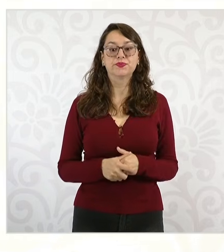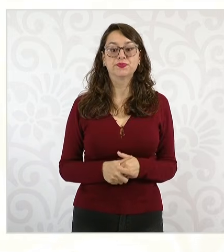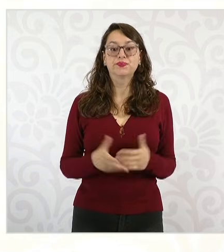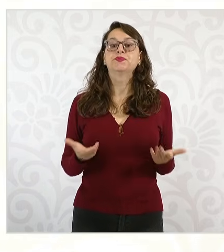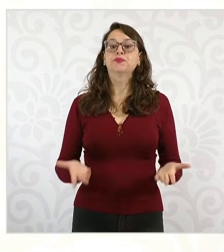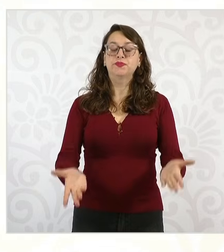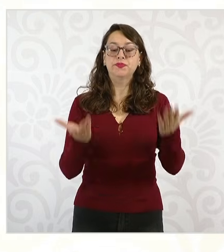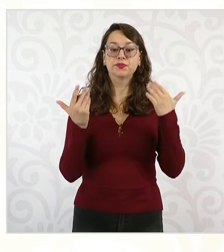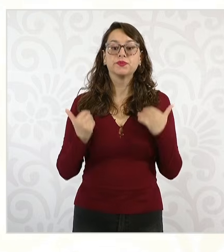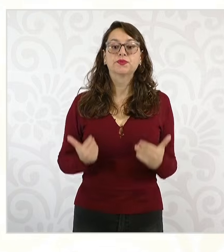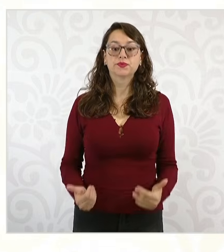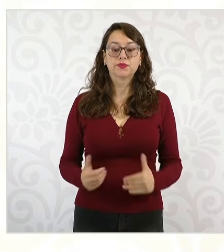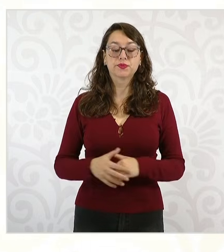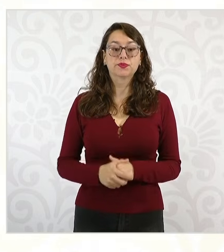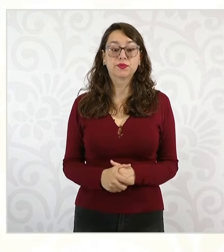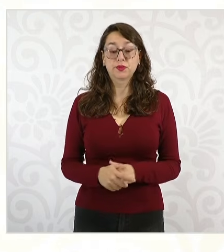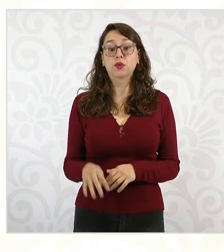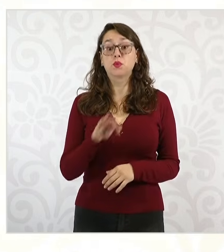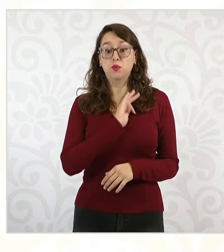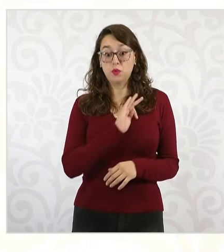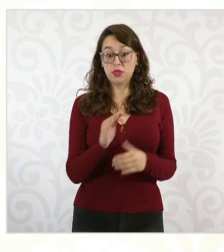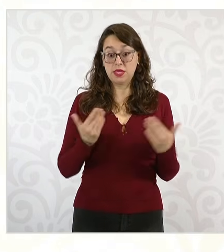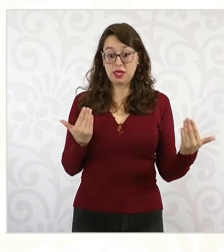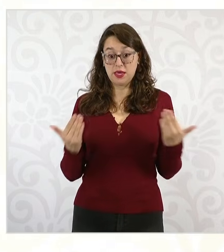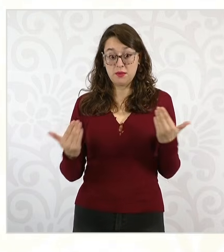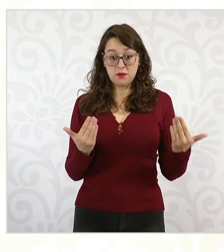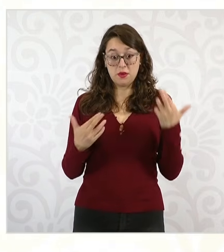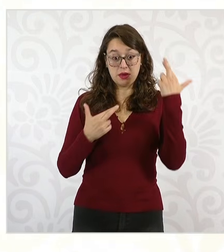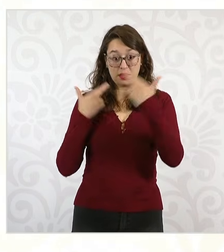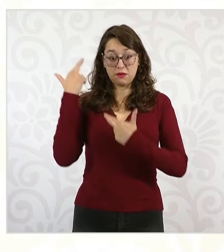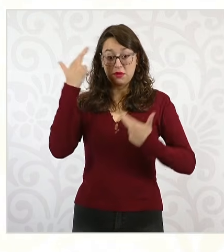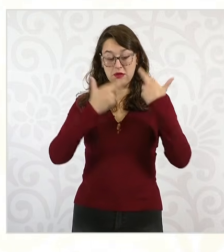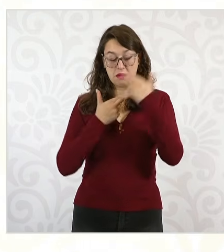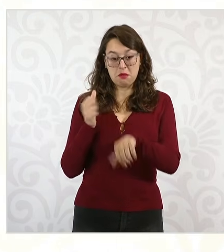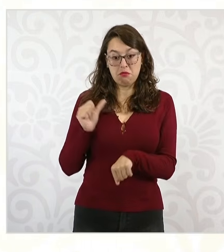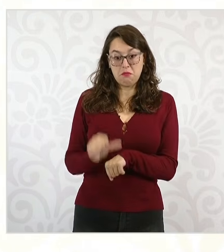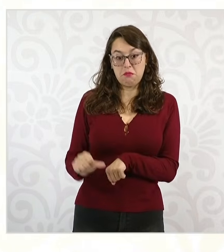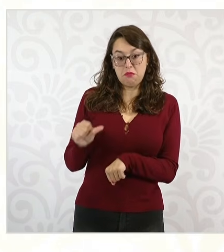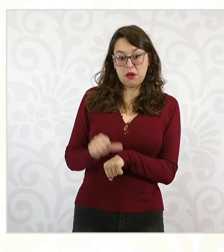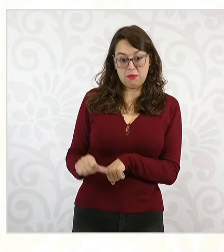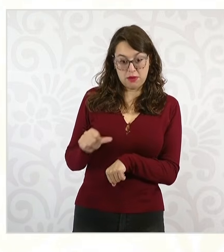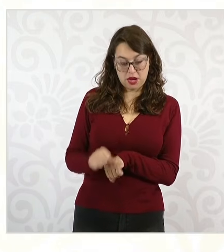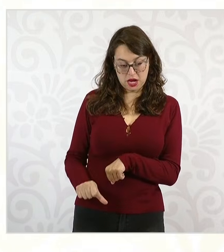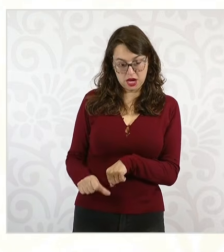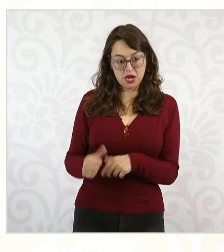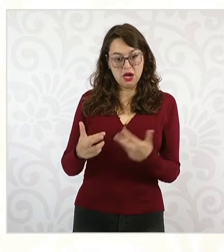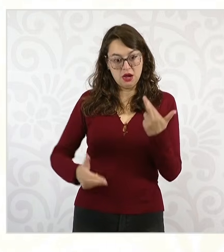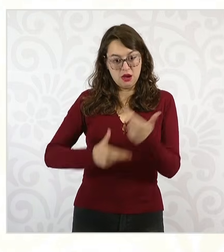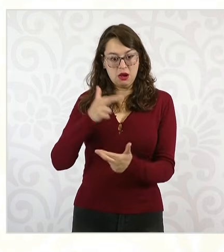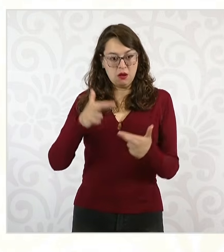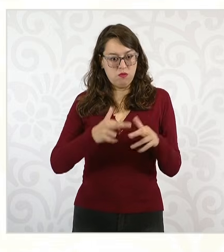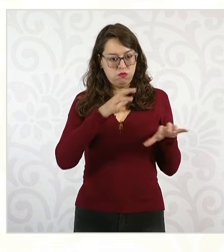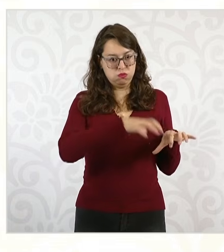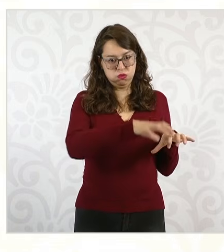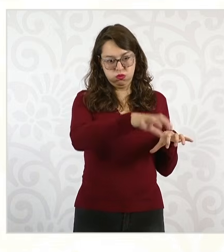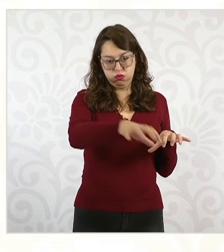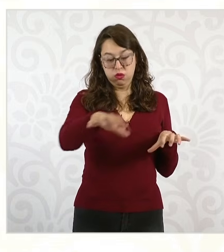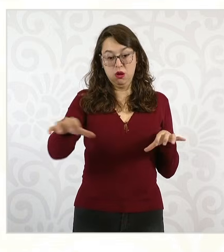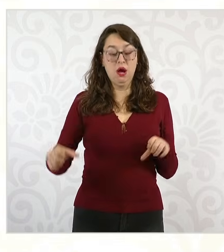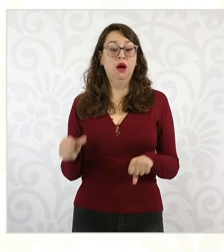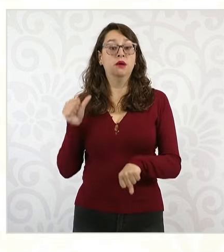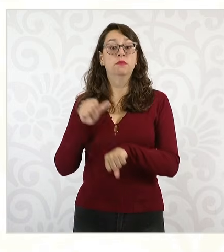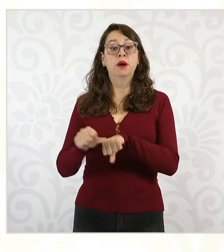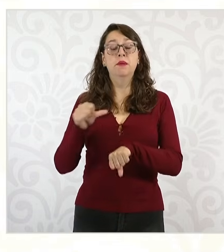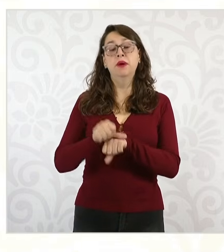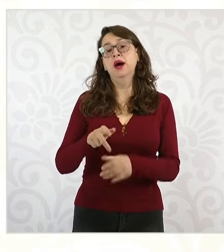Bien, aquí tenemos un análisis del precio de la papa prácticamente por cada una de las regiones. Tenemos la papa blanca,